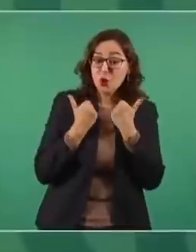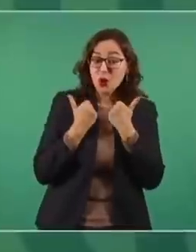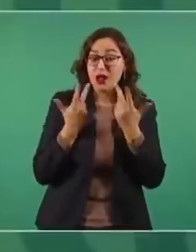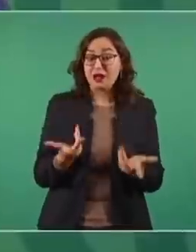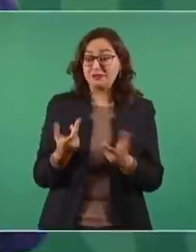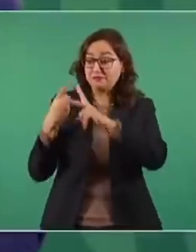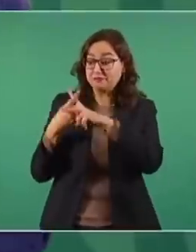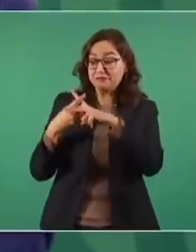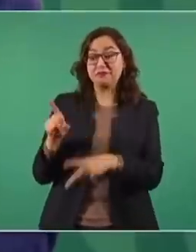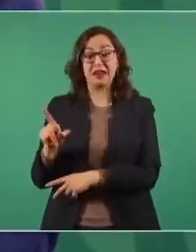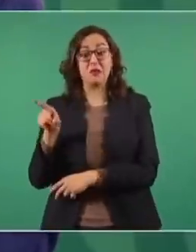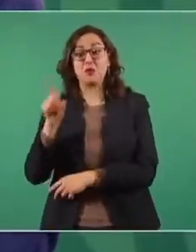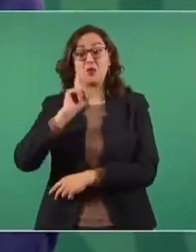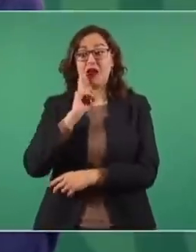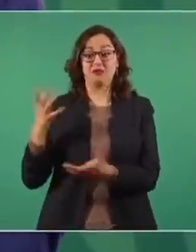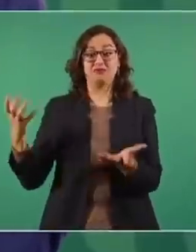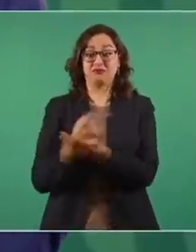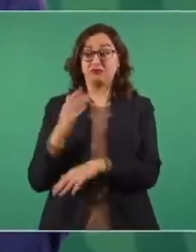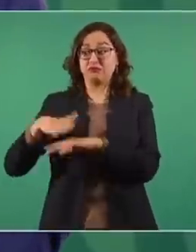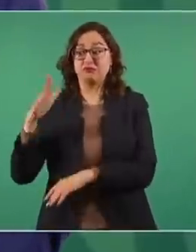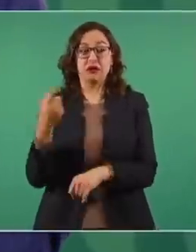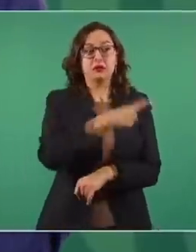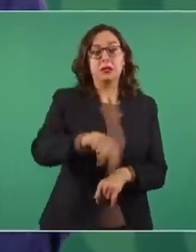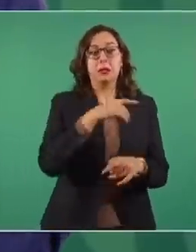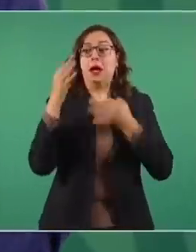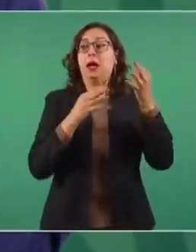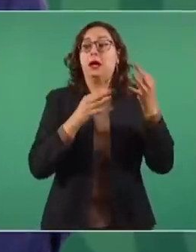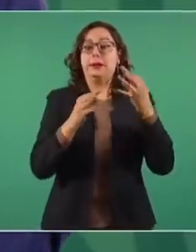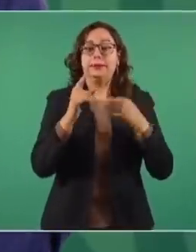sacó hasta más votos. Los María Chiscaiago.